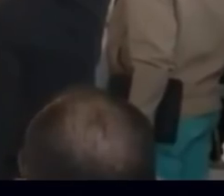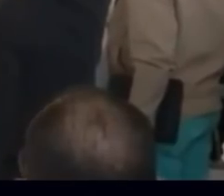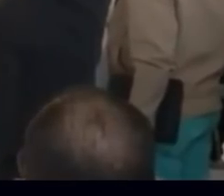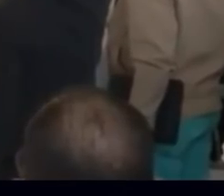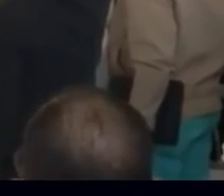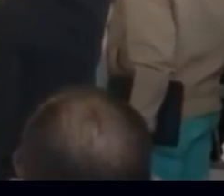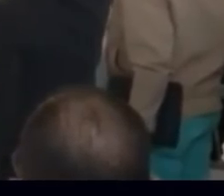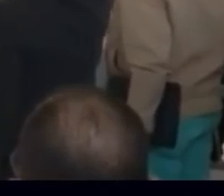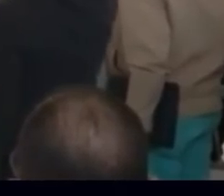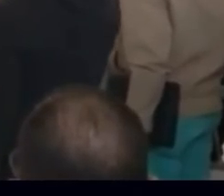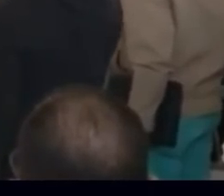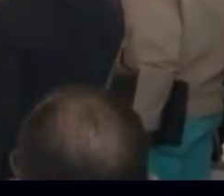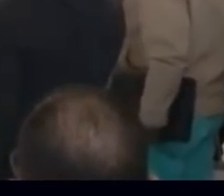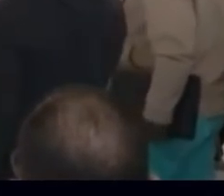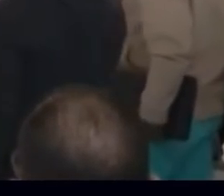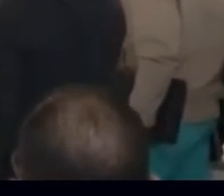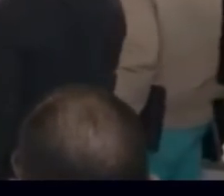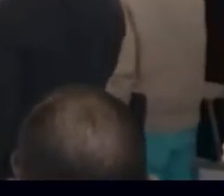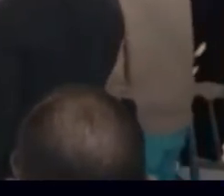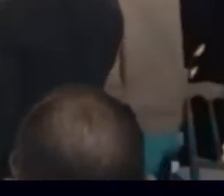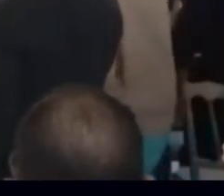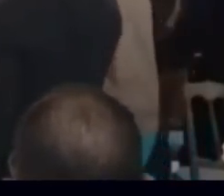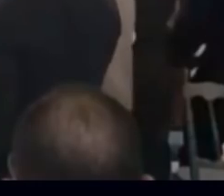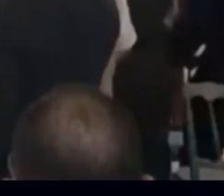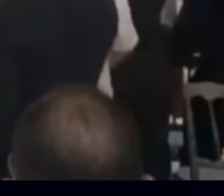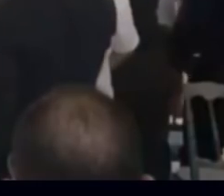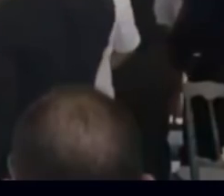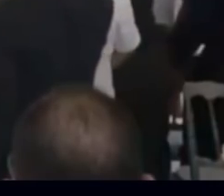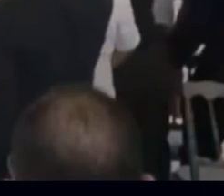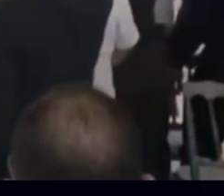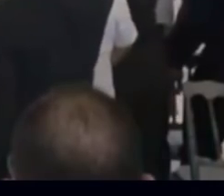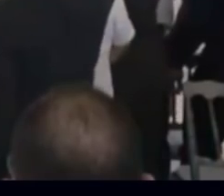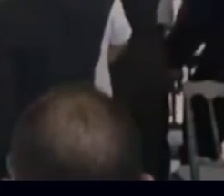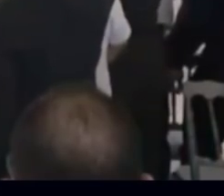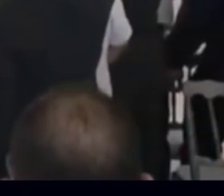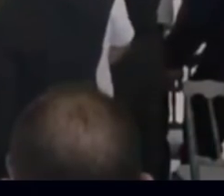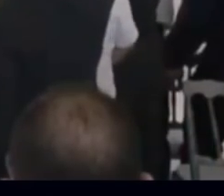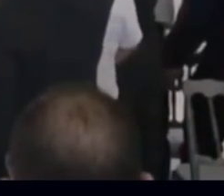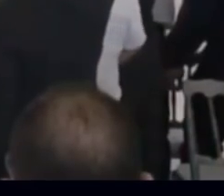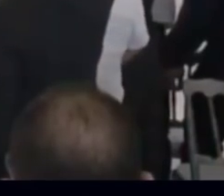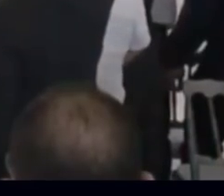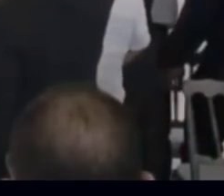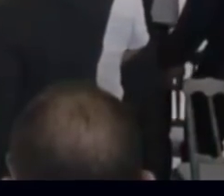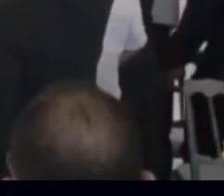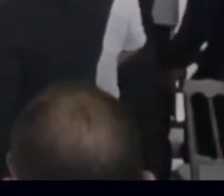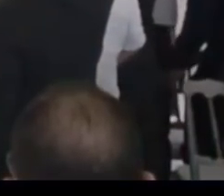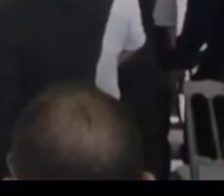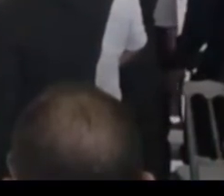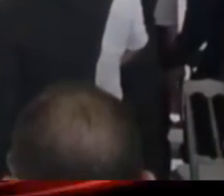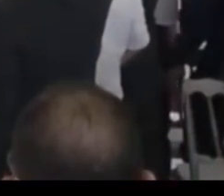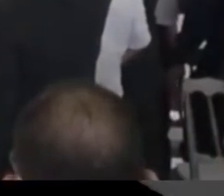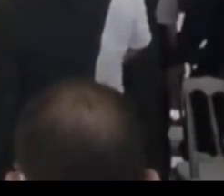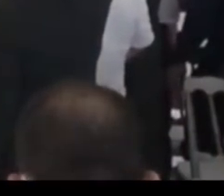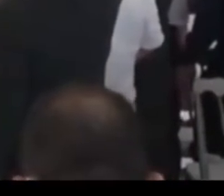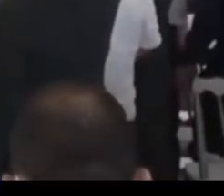oficial al ministro encargado de los proyectos estratégicos y especiales de la presidencia, señor José Leonel Nenei Cabrera, al coordinador